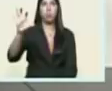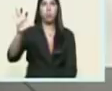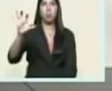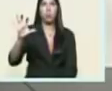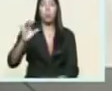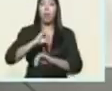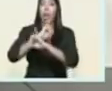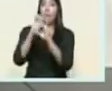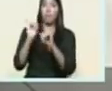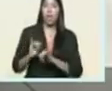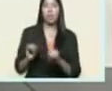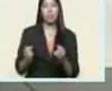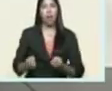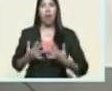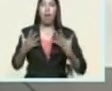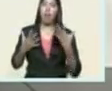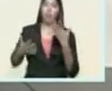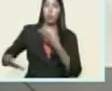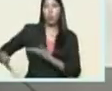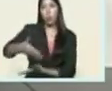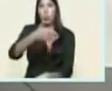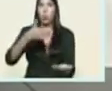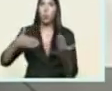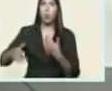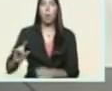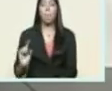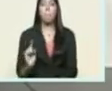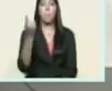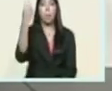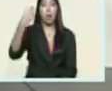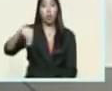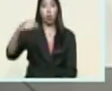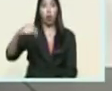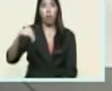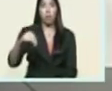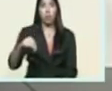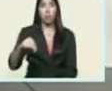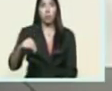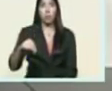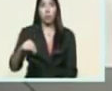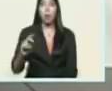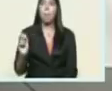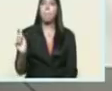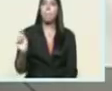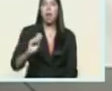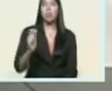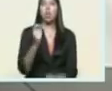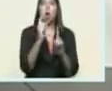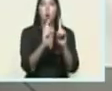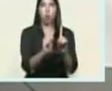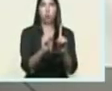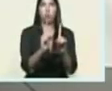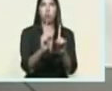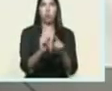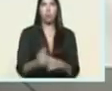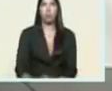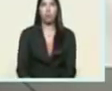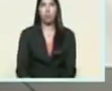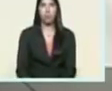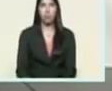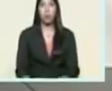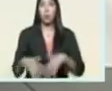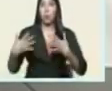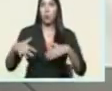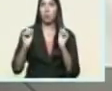de la felicidad colectiva, de la felicidad social. Primero de noviembre llegó el mes número 11. Número 11,